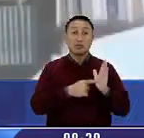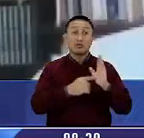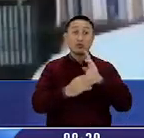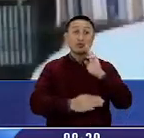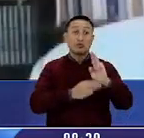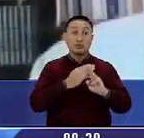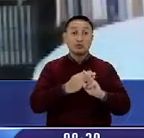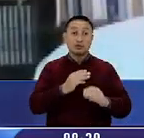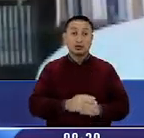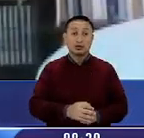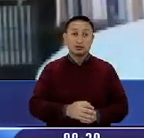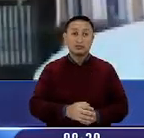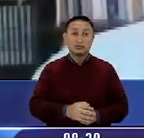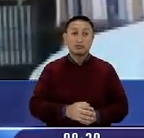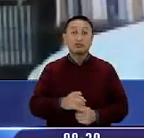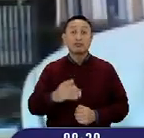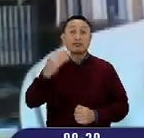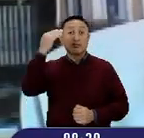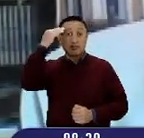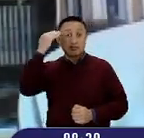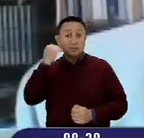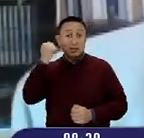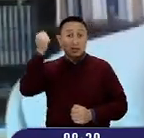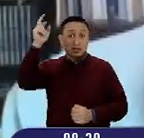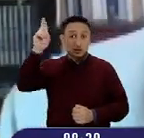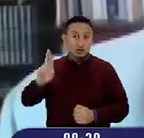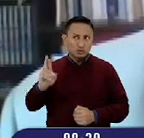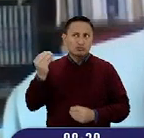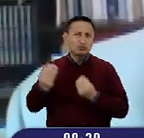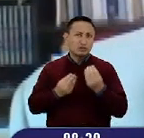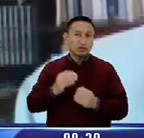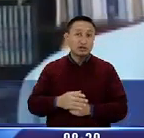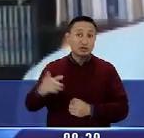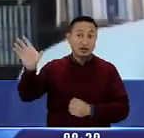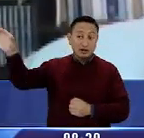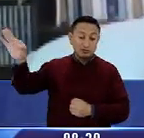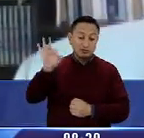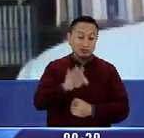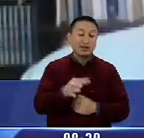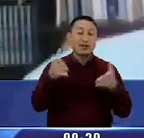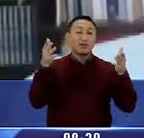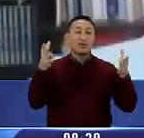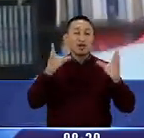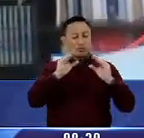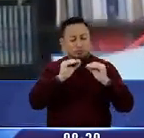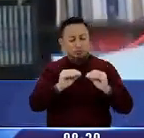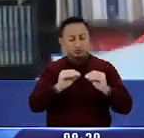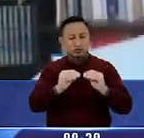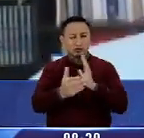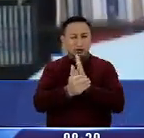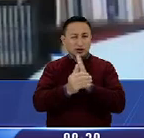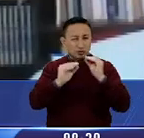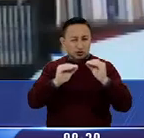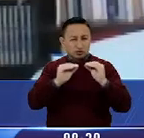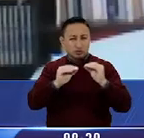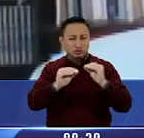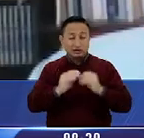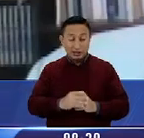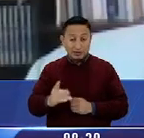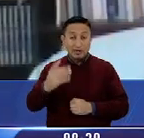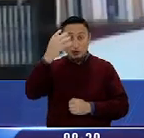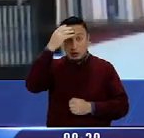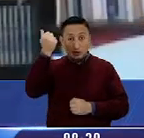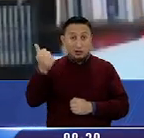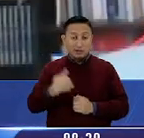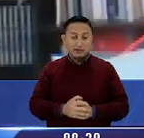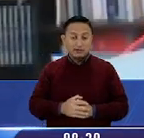Mira, ¿qué hizo Corea del Sur? Capacitó a sus docentes, dio las mejores condiciones para el sistema educativo,